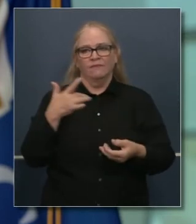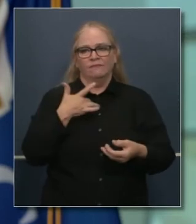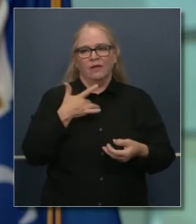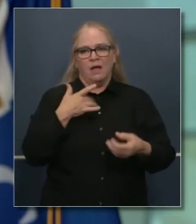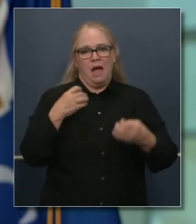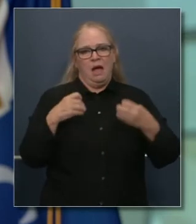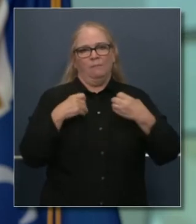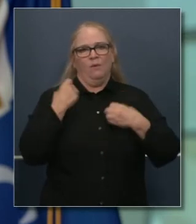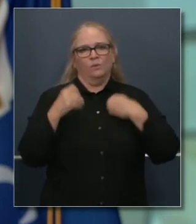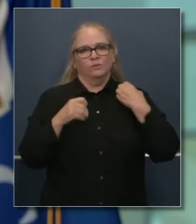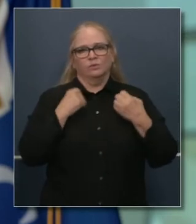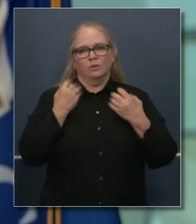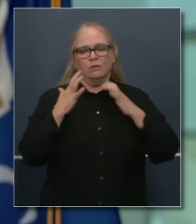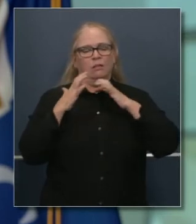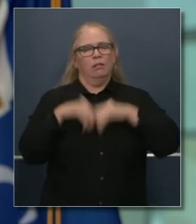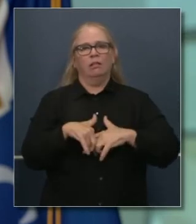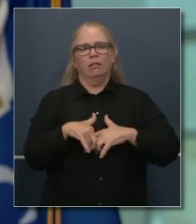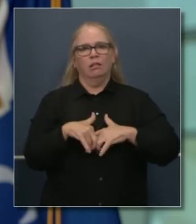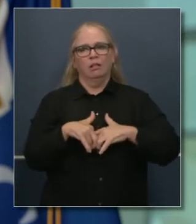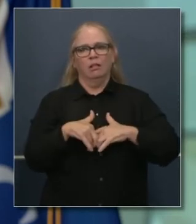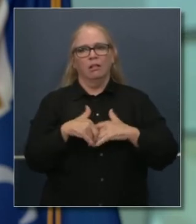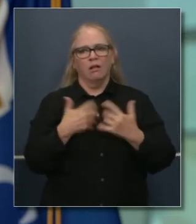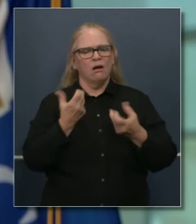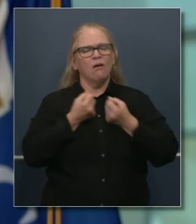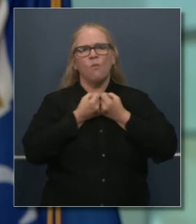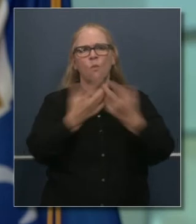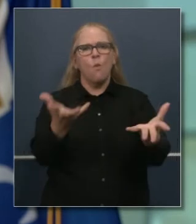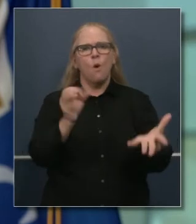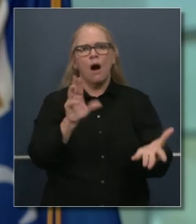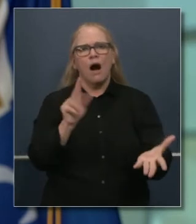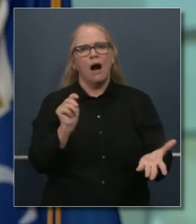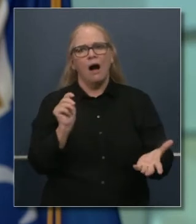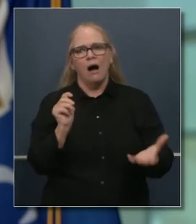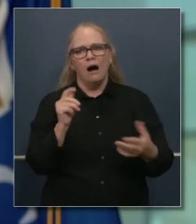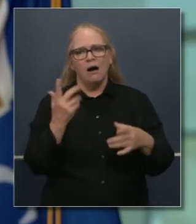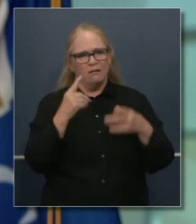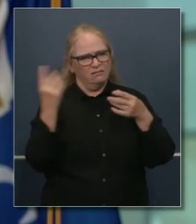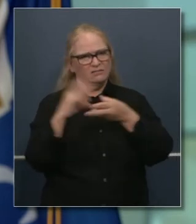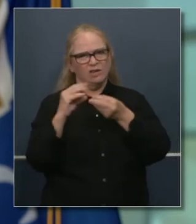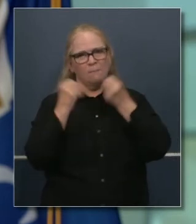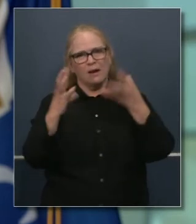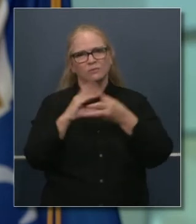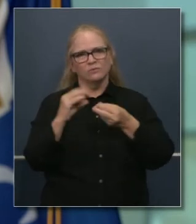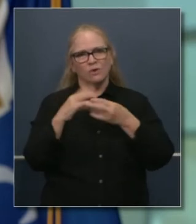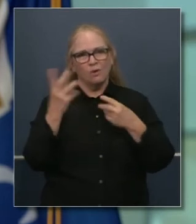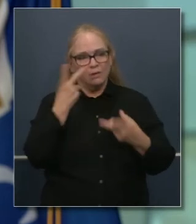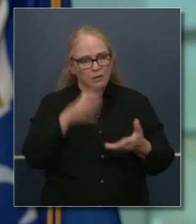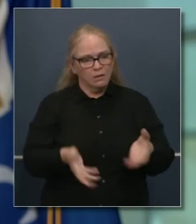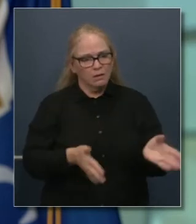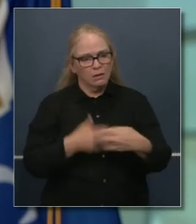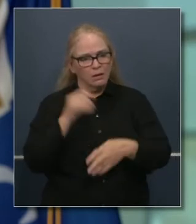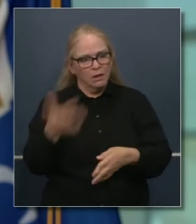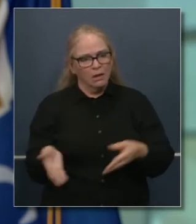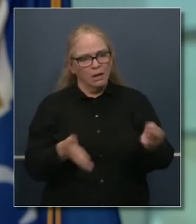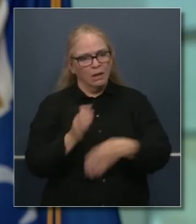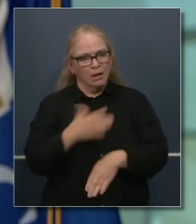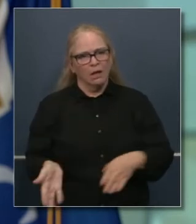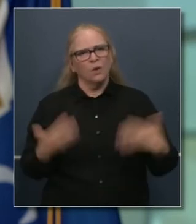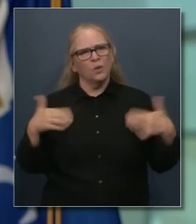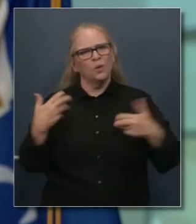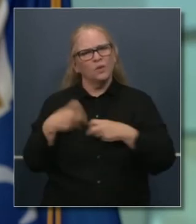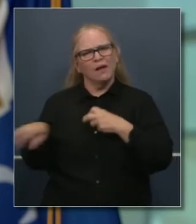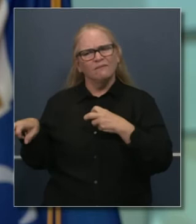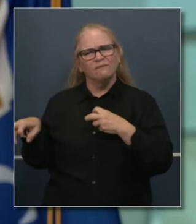de cuan cansados están emotivamente y físicamente pero para ello es lo más impactante